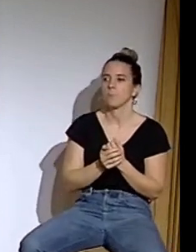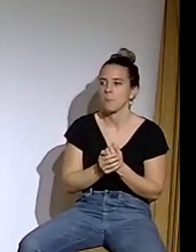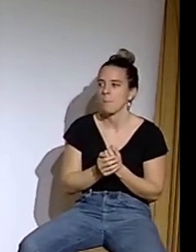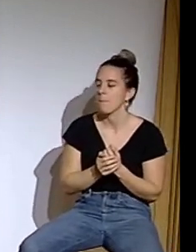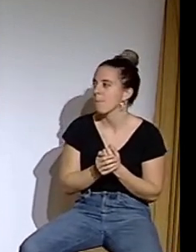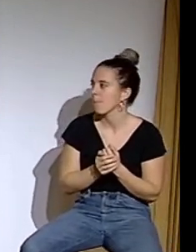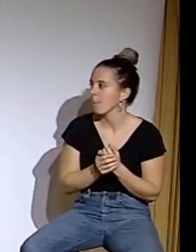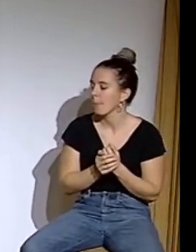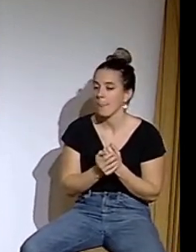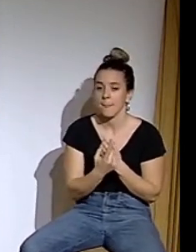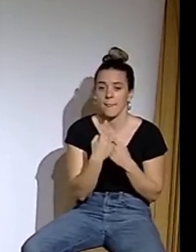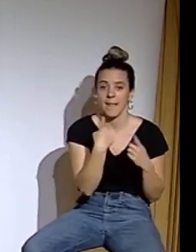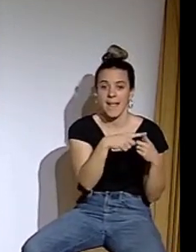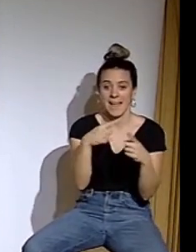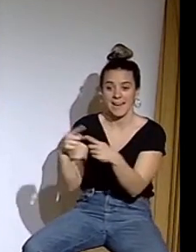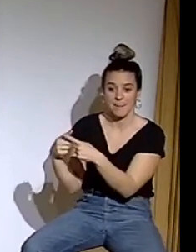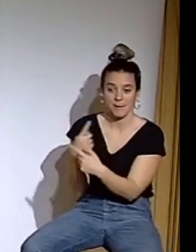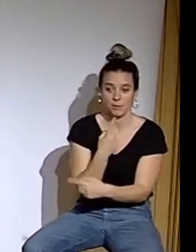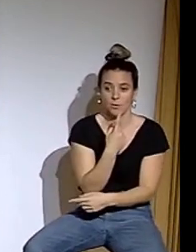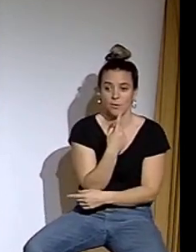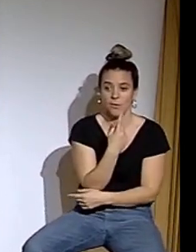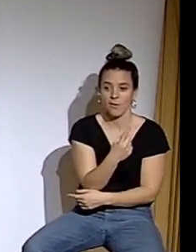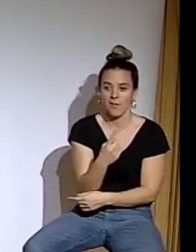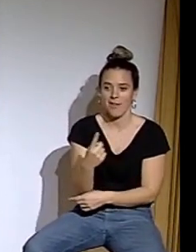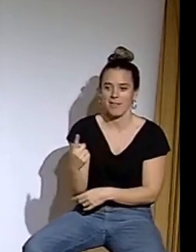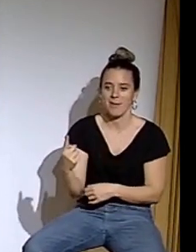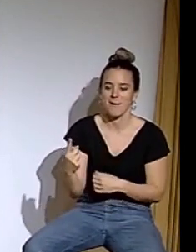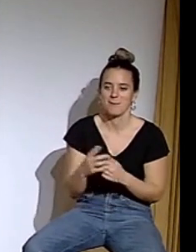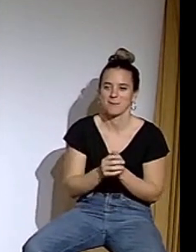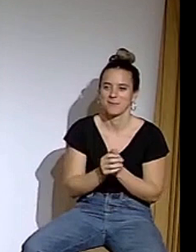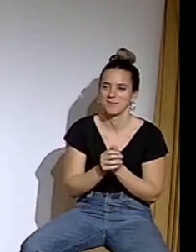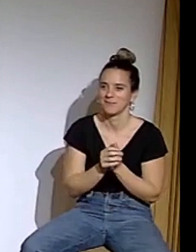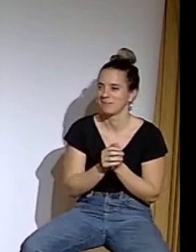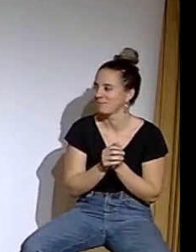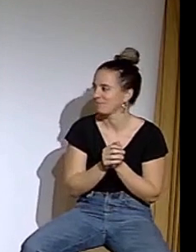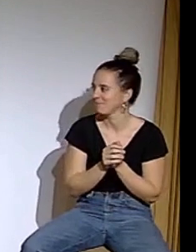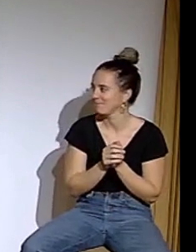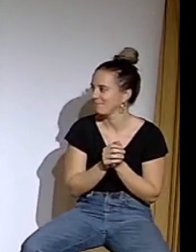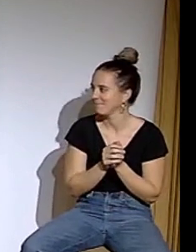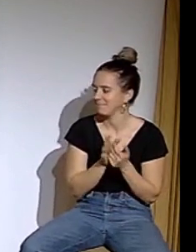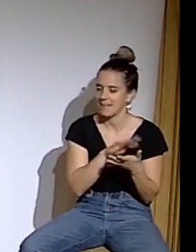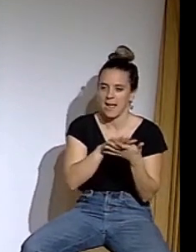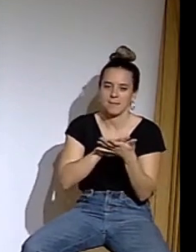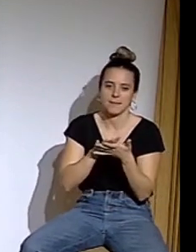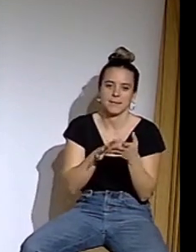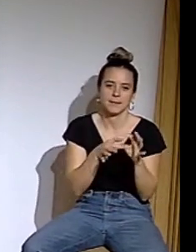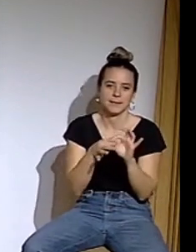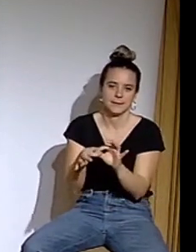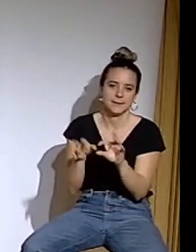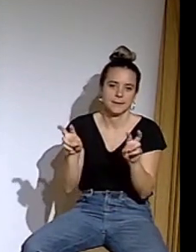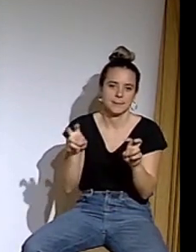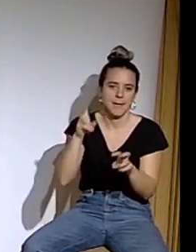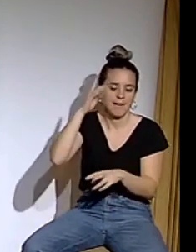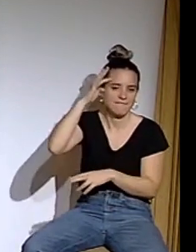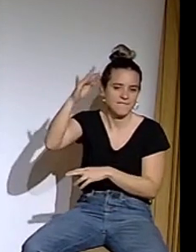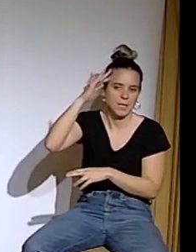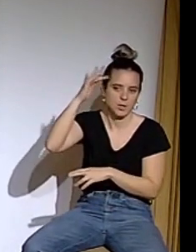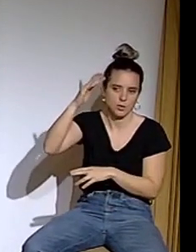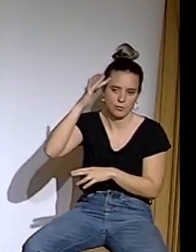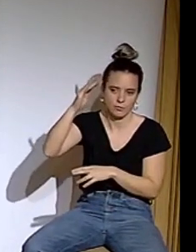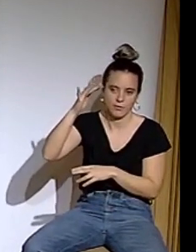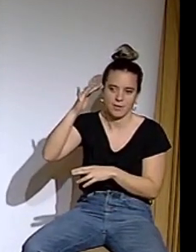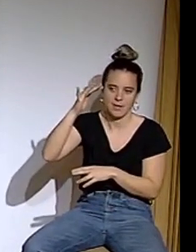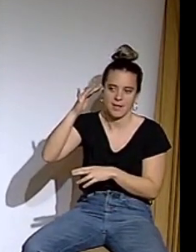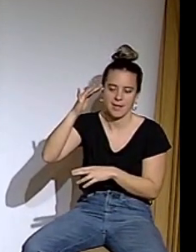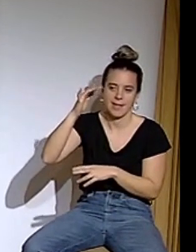que compone esta pieza habla bastante Un poco de esta filosofía no que tiene que ver con la tradición